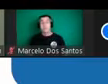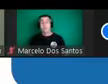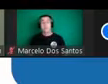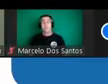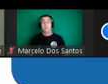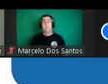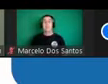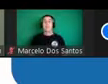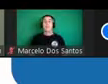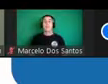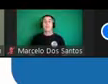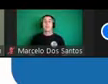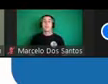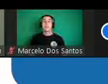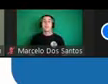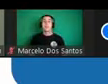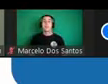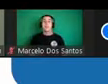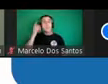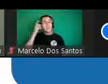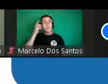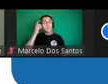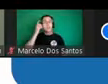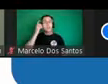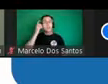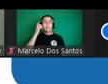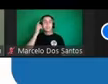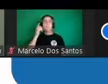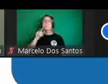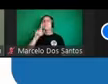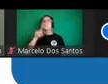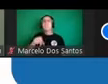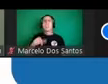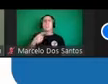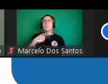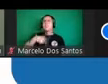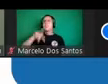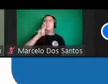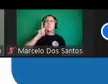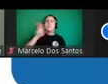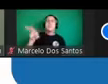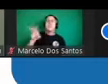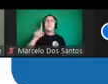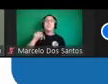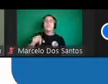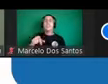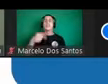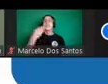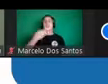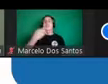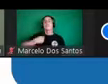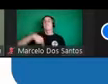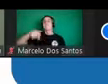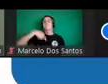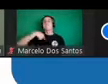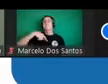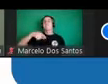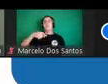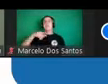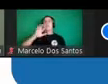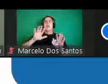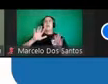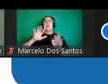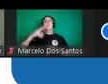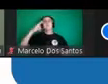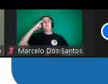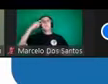donde tenemos sobre todo que tener en cuenta el romper con nuestros prejuicios y pensamientos, acercarnos a